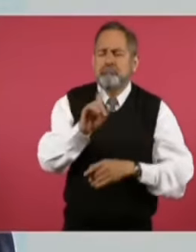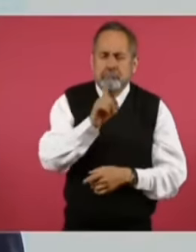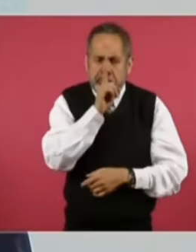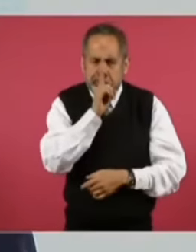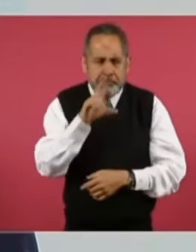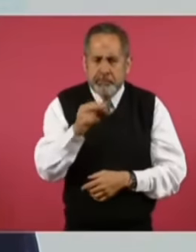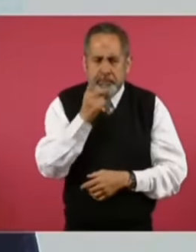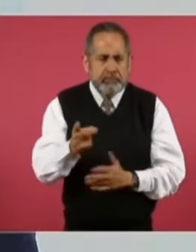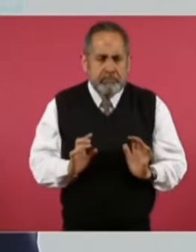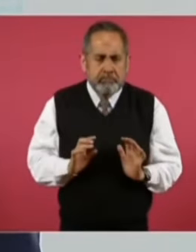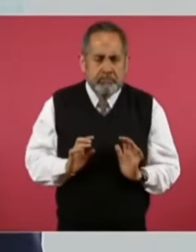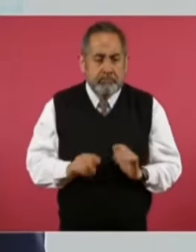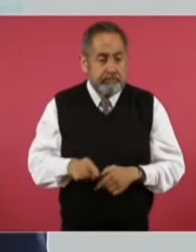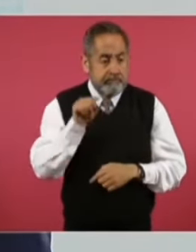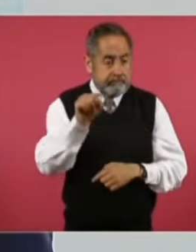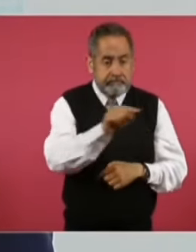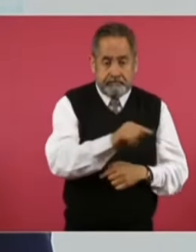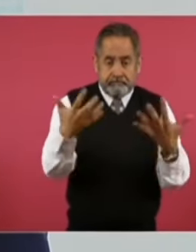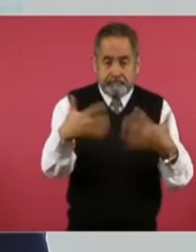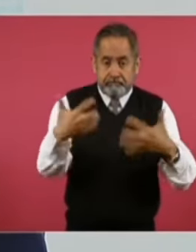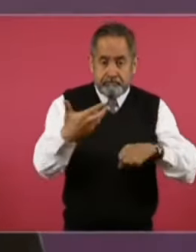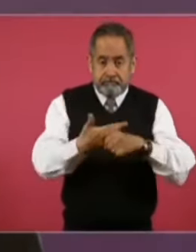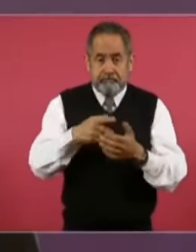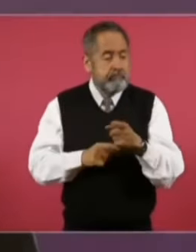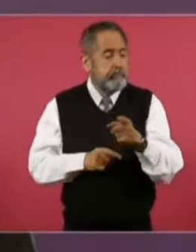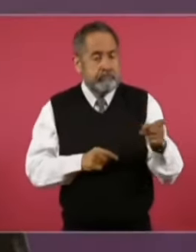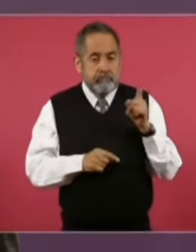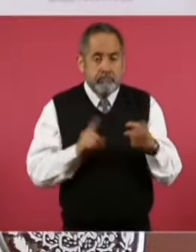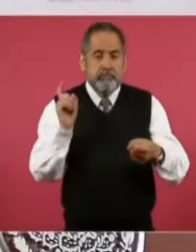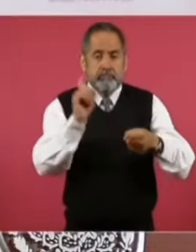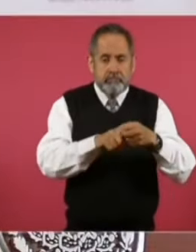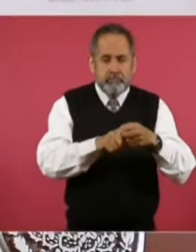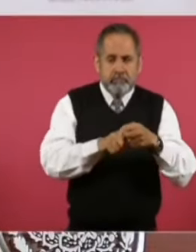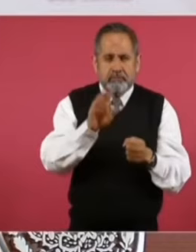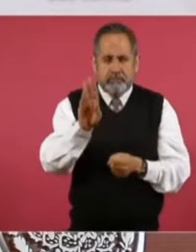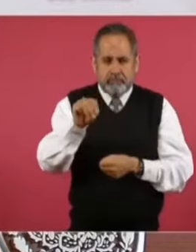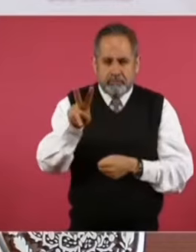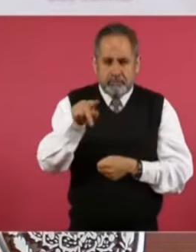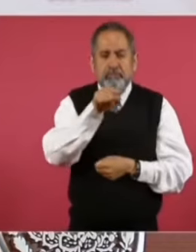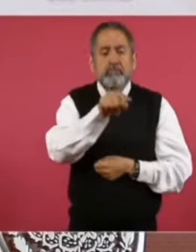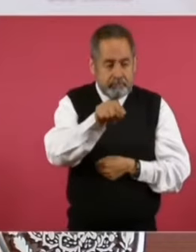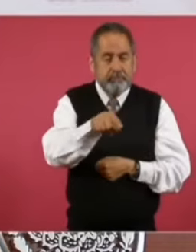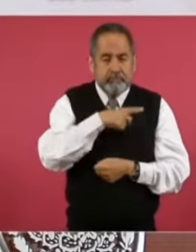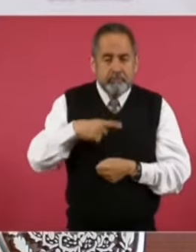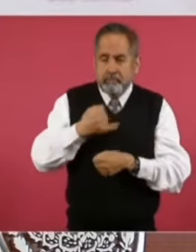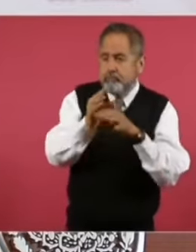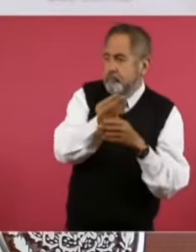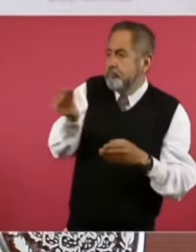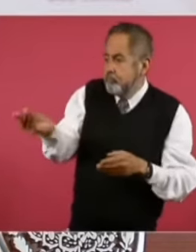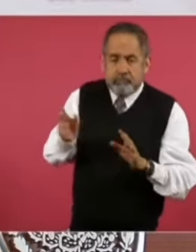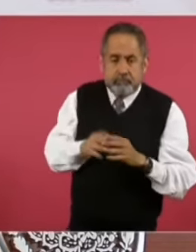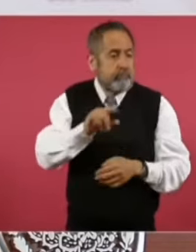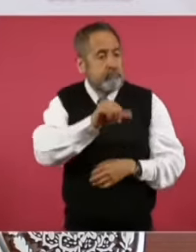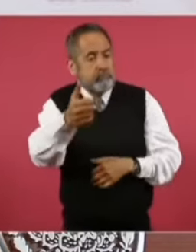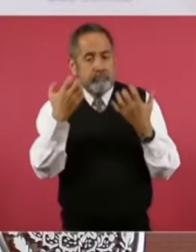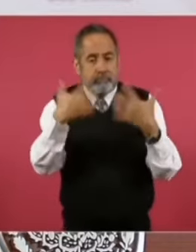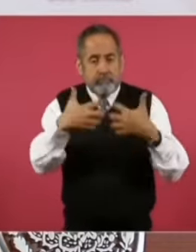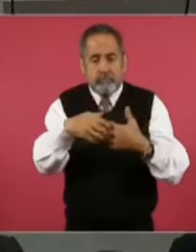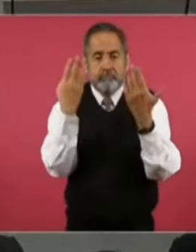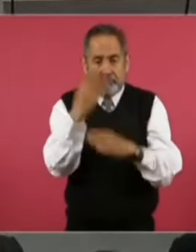Las empresas que se cotizan en la Bolsa de Valores tienen la obligación. Otras empresas, como los